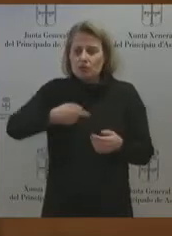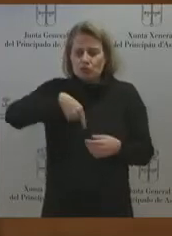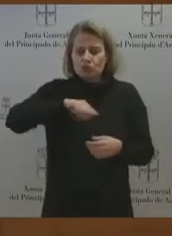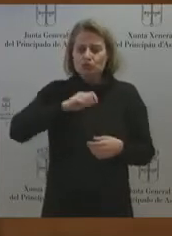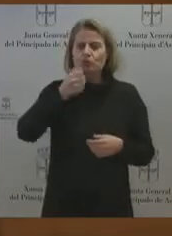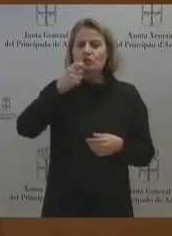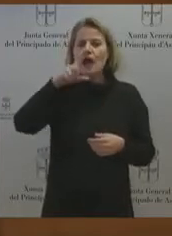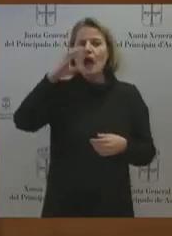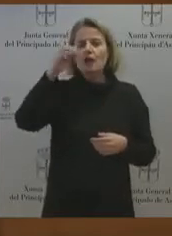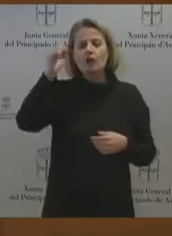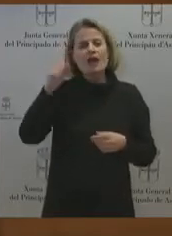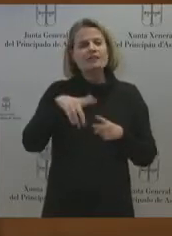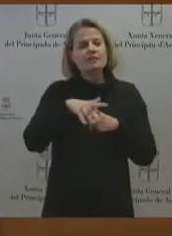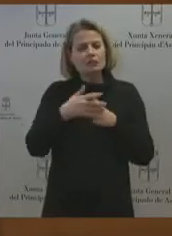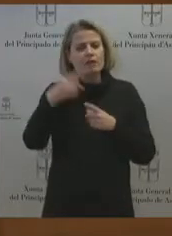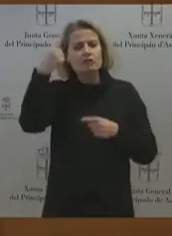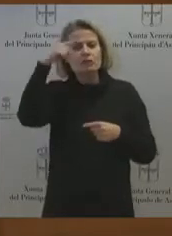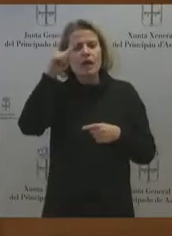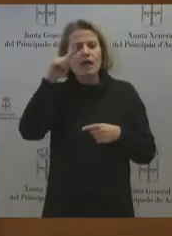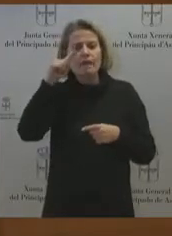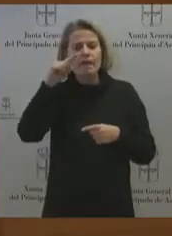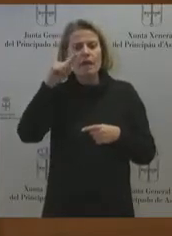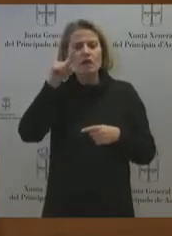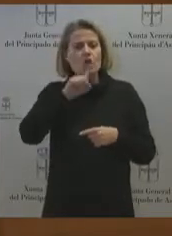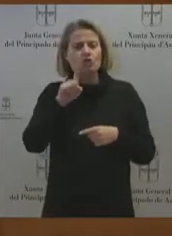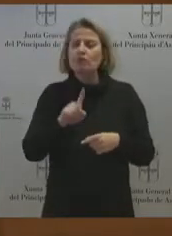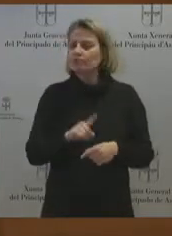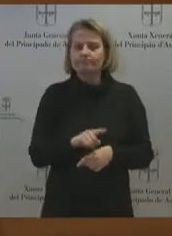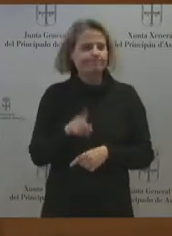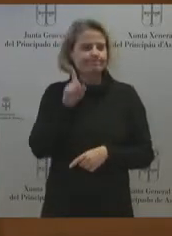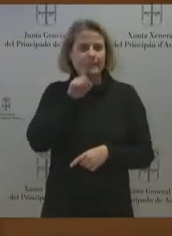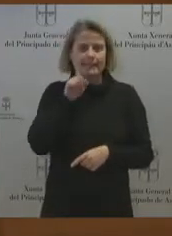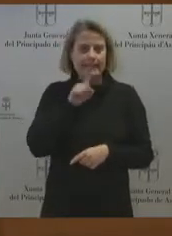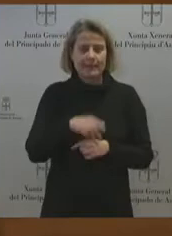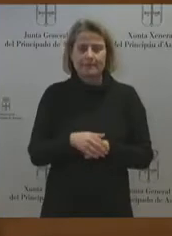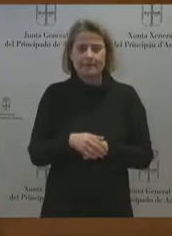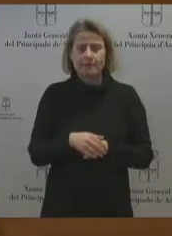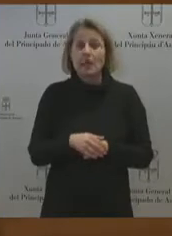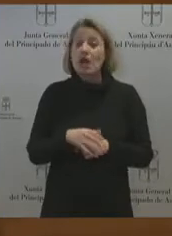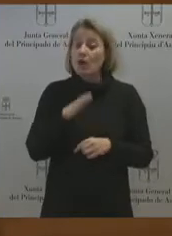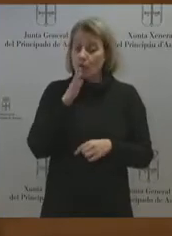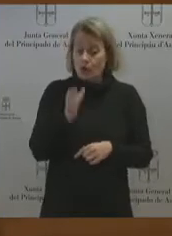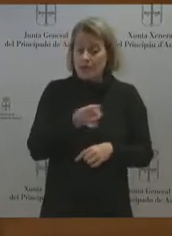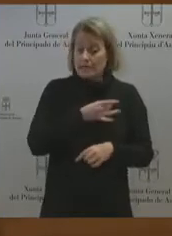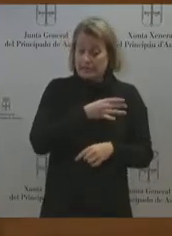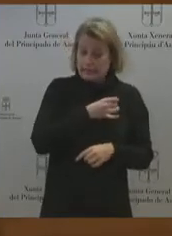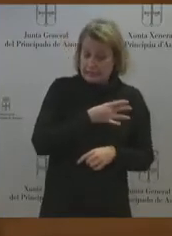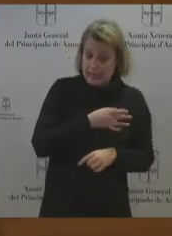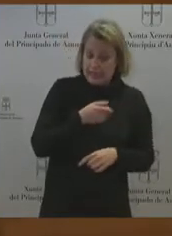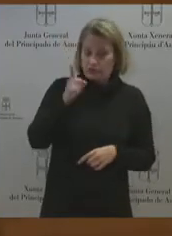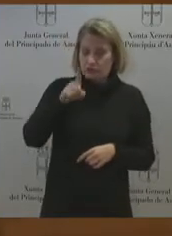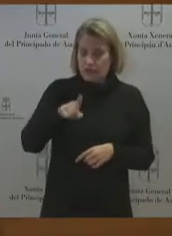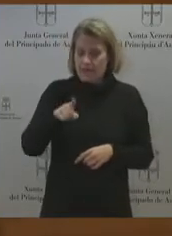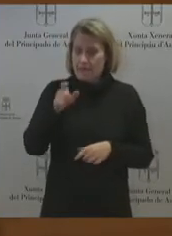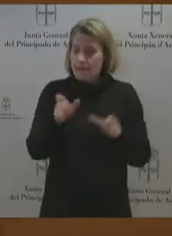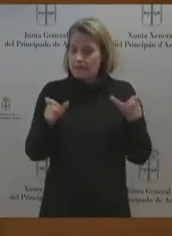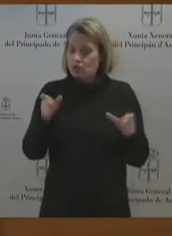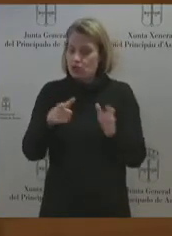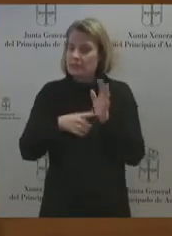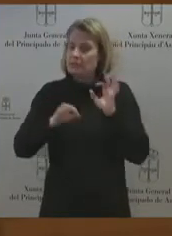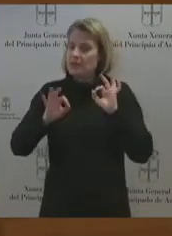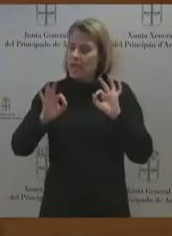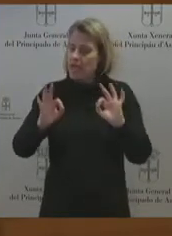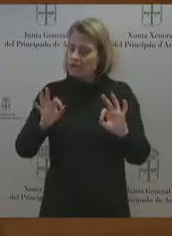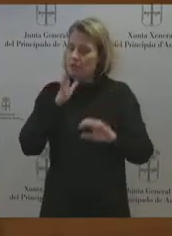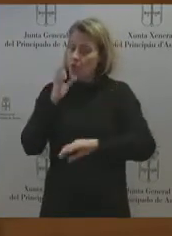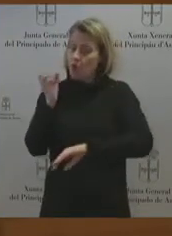Sindicatos, partidos políticos e incluso especialistas dijeron una y otra vez que los fondos buitre venían a hacer lo que están haciendo, que es desmontar la